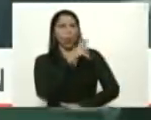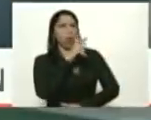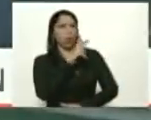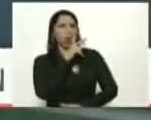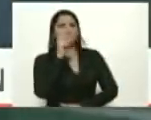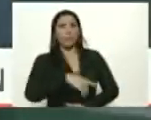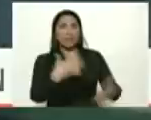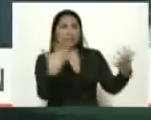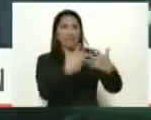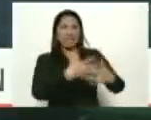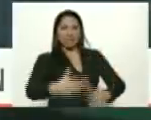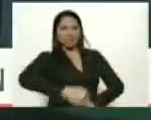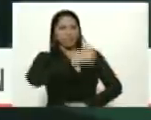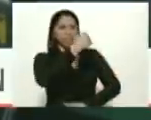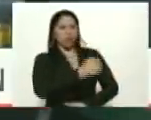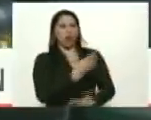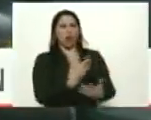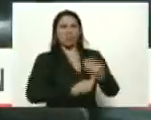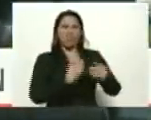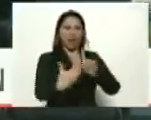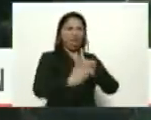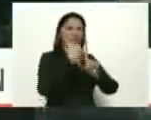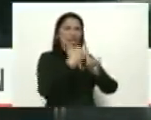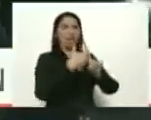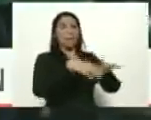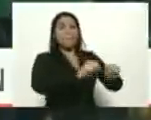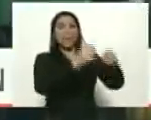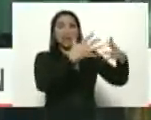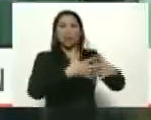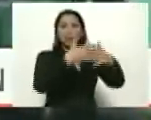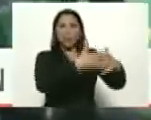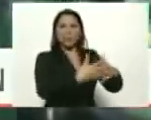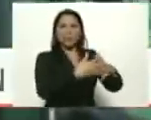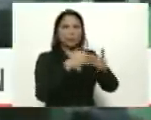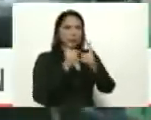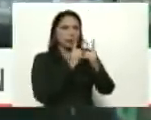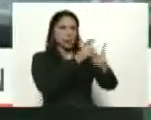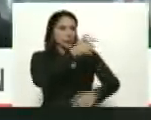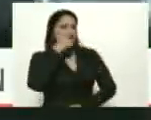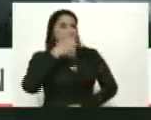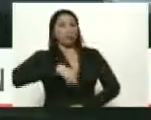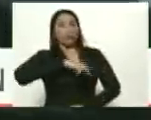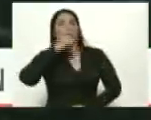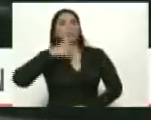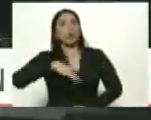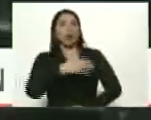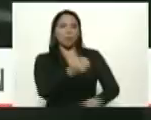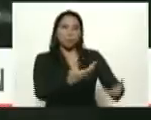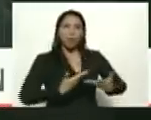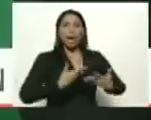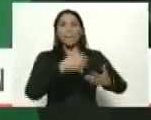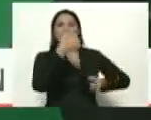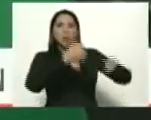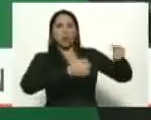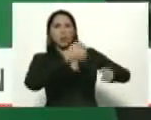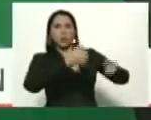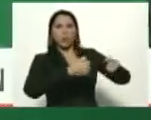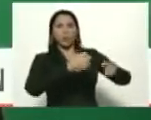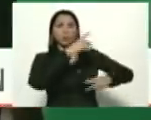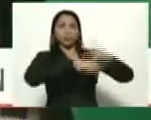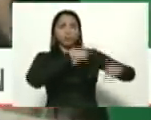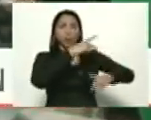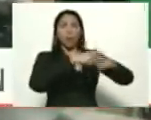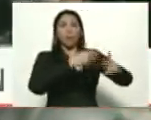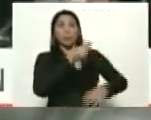una guerra impuesta que desde el imperio norteamericano nos acecha y que hoy nuestro pueblo recibirá esta maquinaria para producir